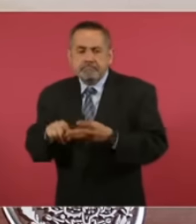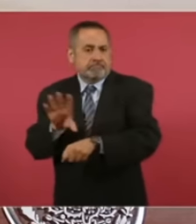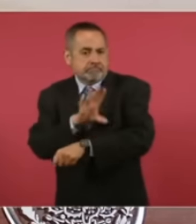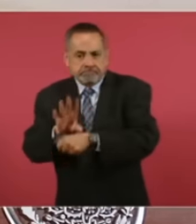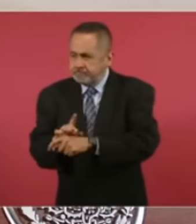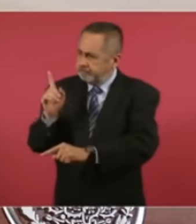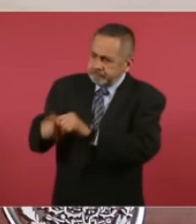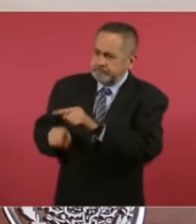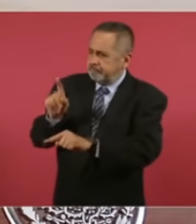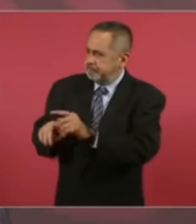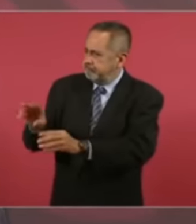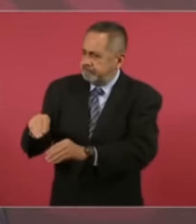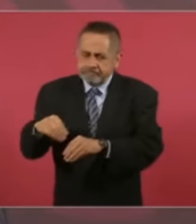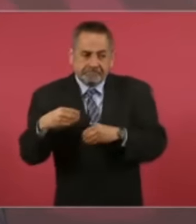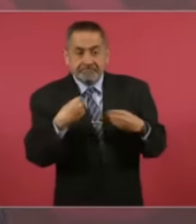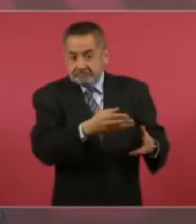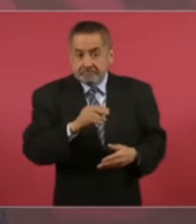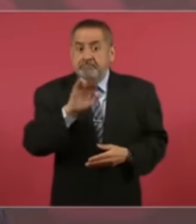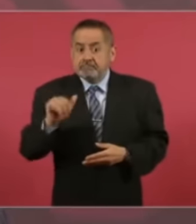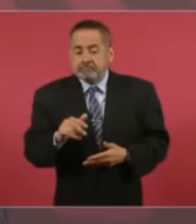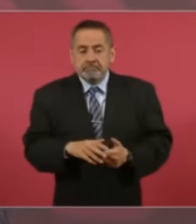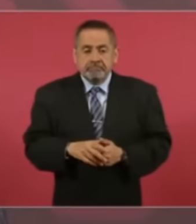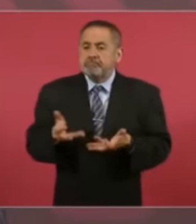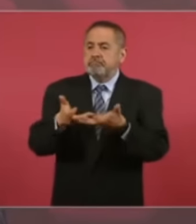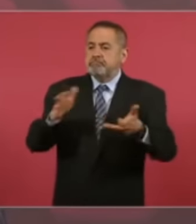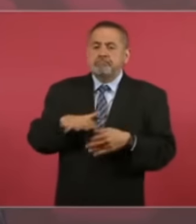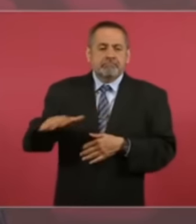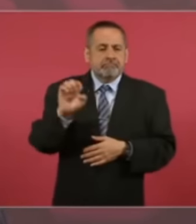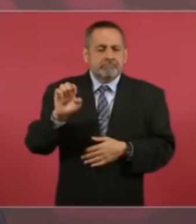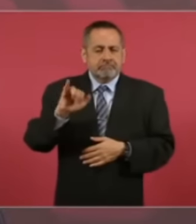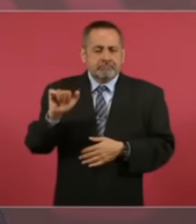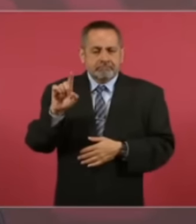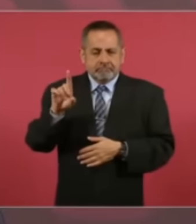eléctrica, las tierras, desaparecieron el ejido,